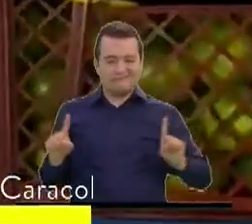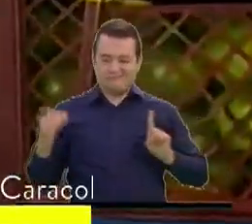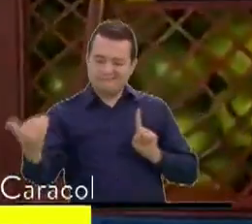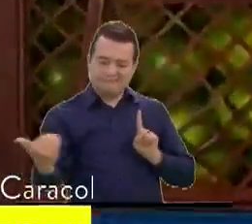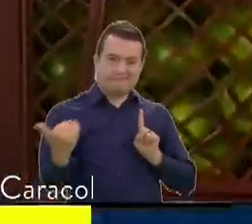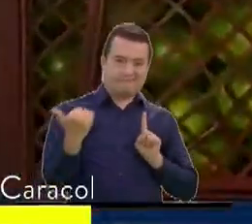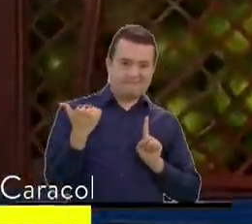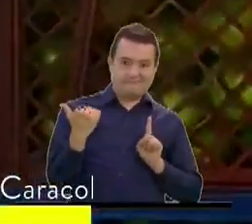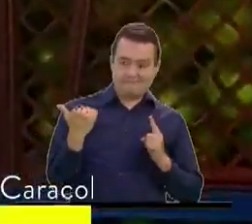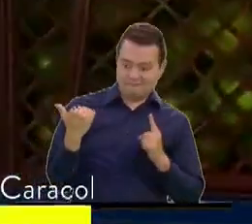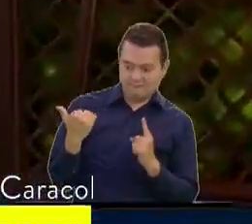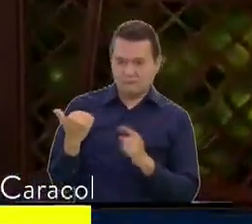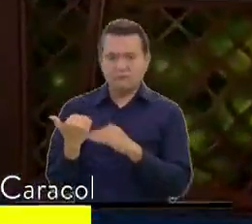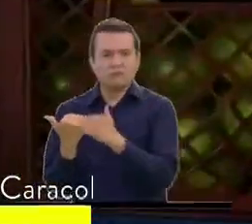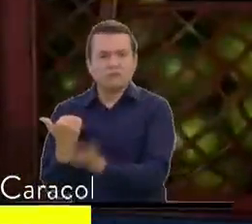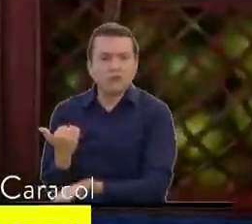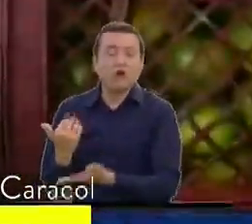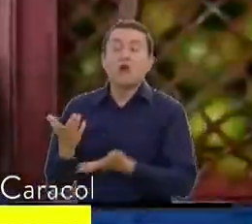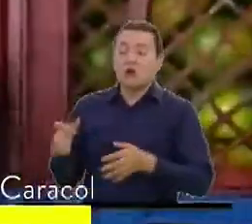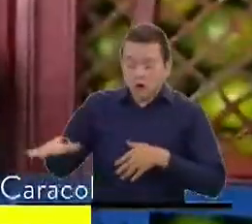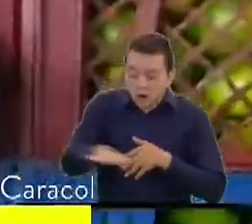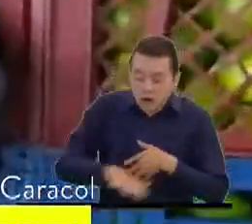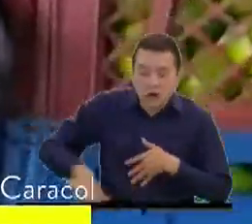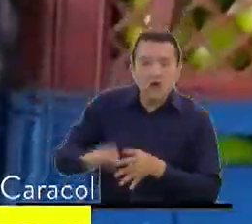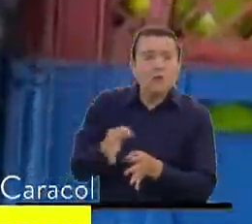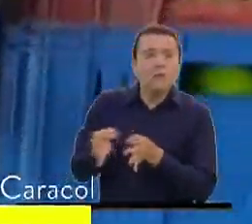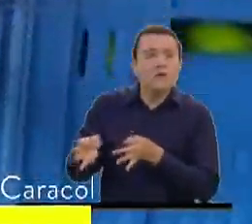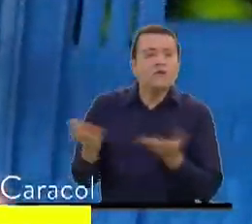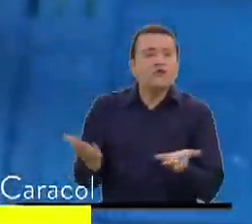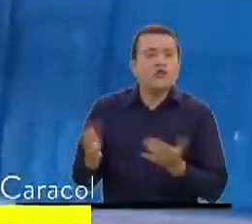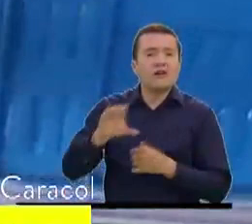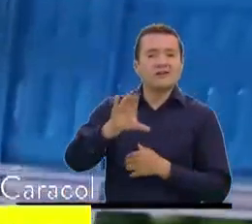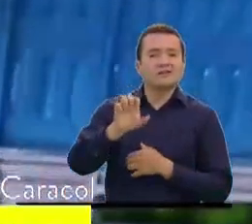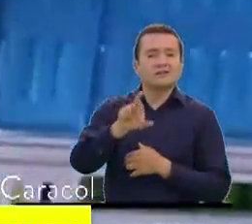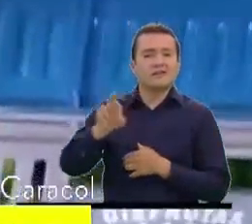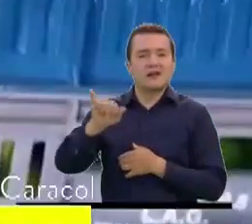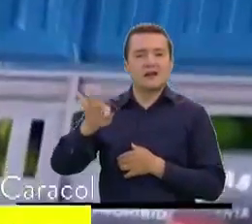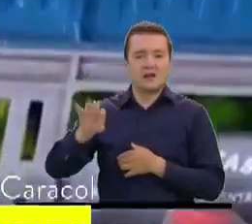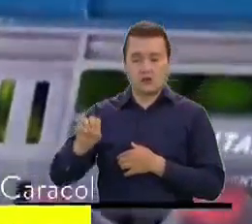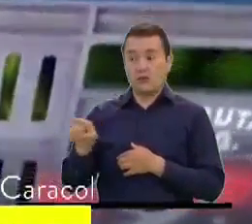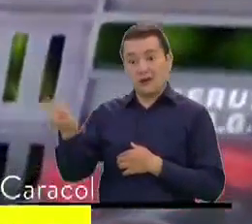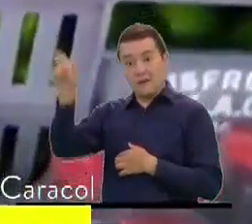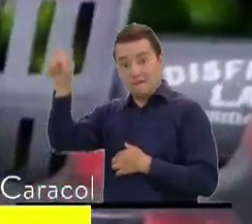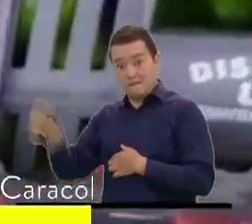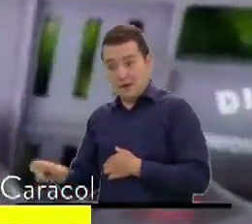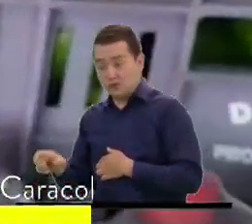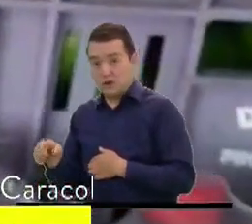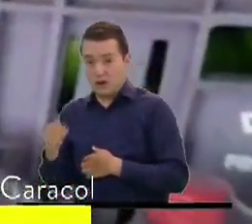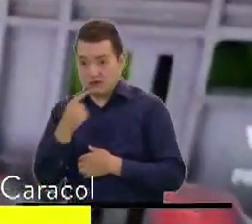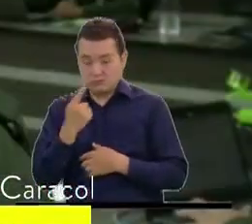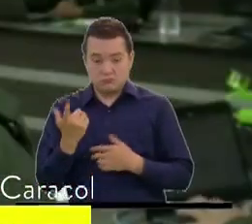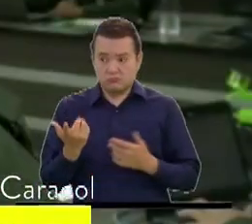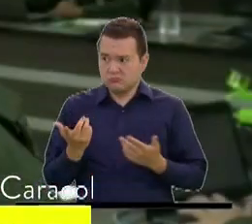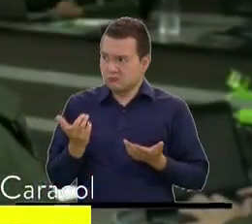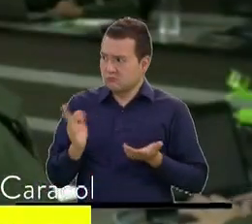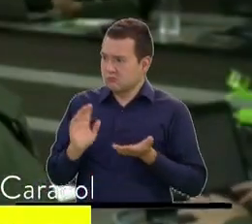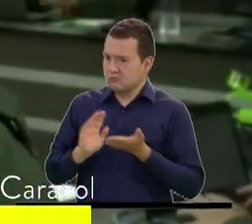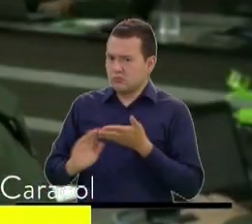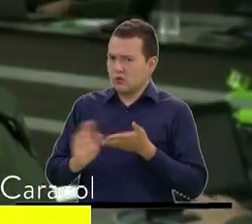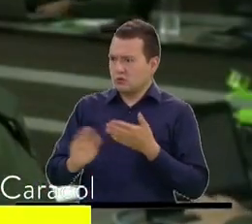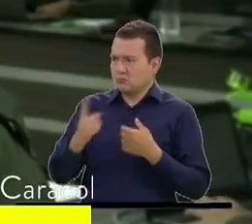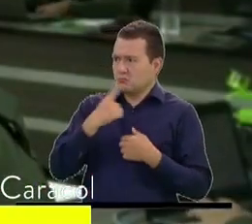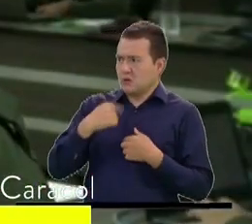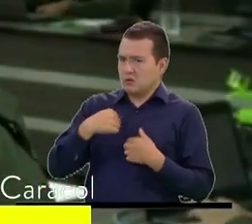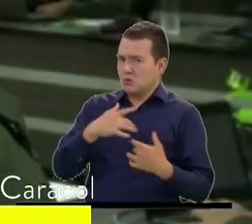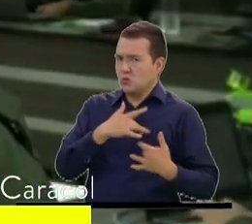de carreteras a la altura del municipio de El Cerrito. Según la versión del capturado, iban como donación en